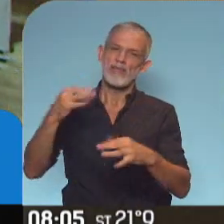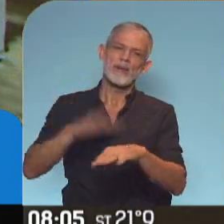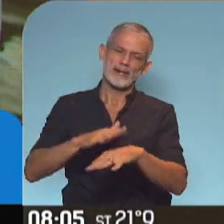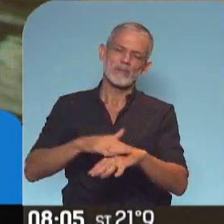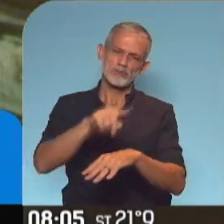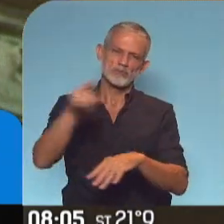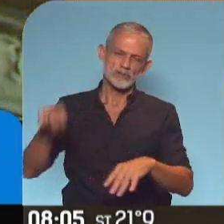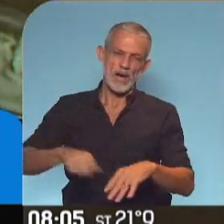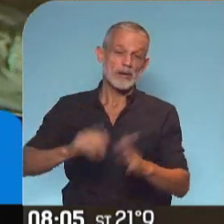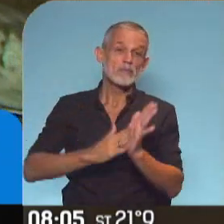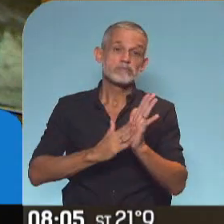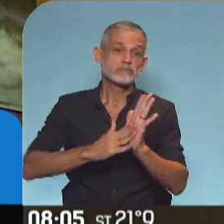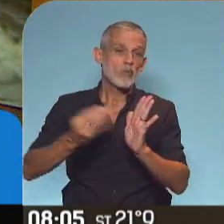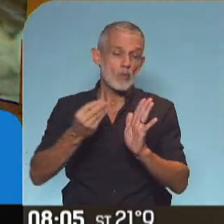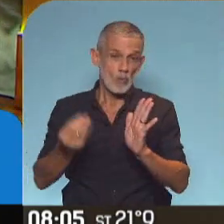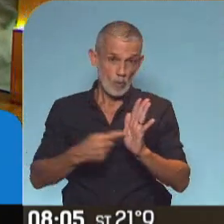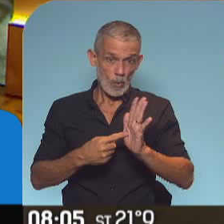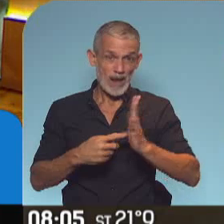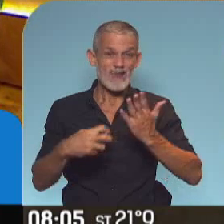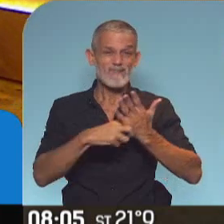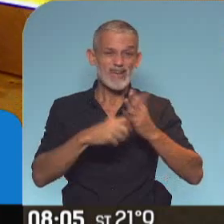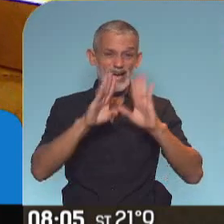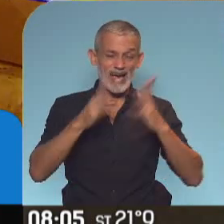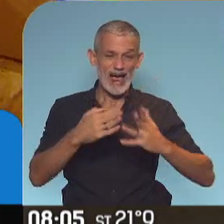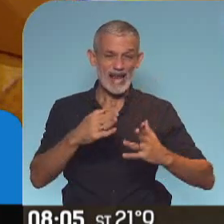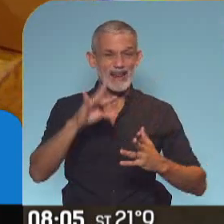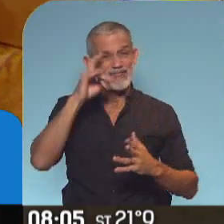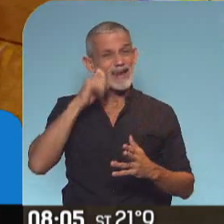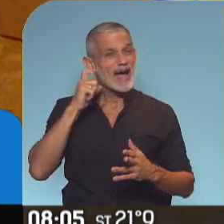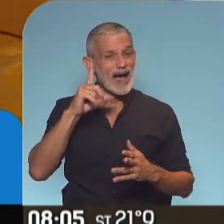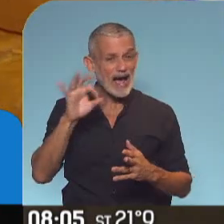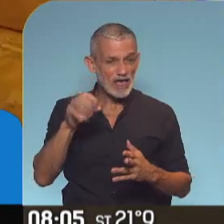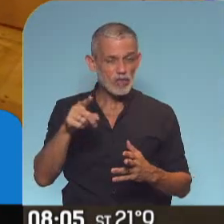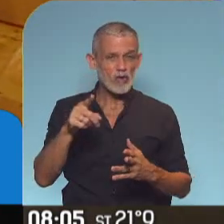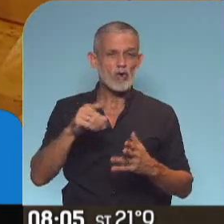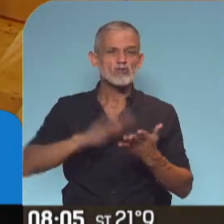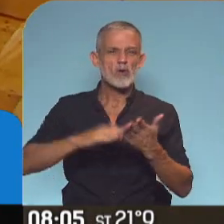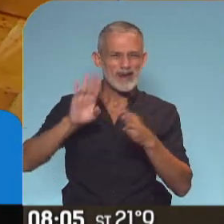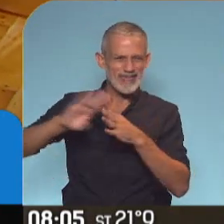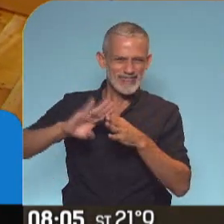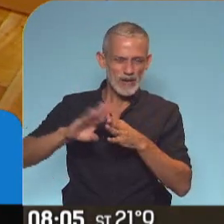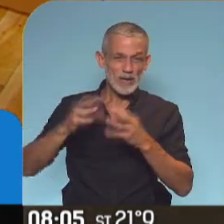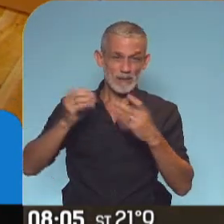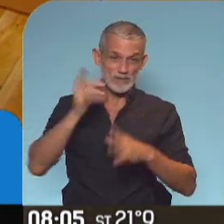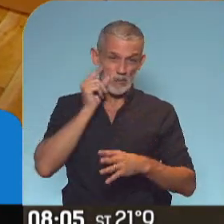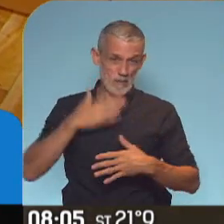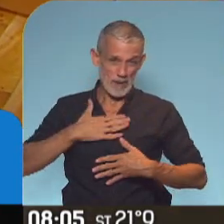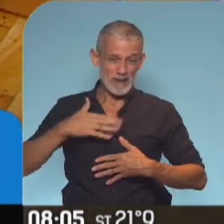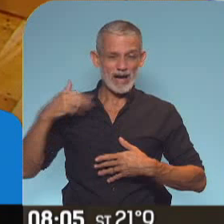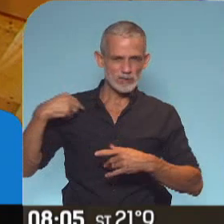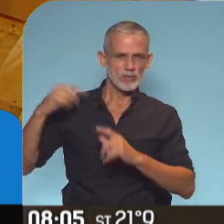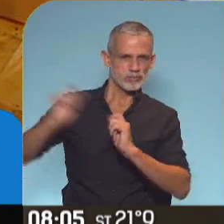Y yo creo que una de las pruebas relevantes es que el fiscal federal, Federico Delgado, que es el fiscal de las causas de la deuda que inició mi padre y que yo